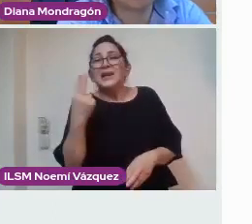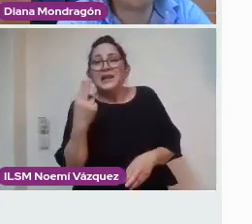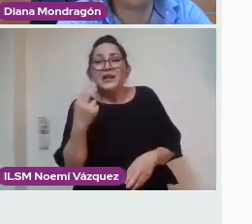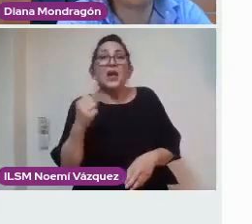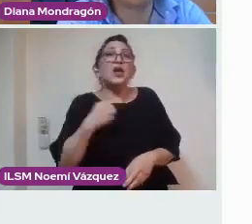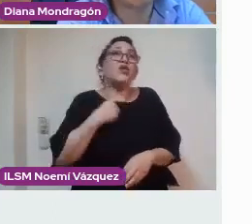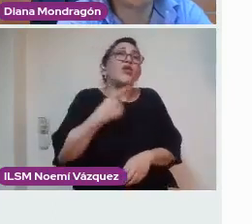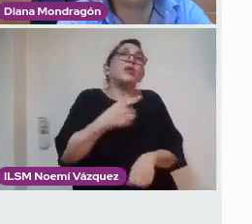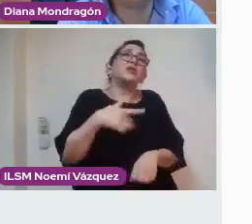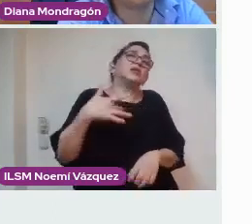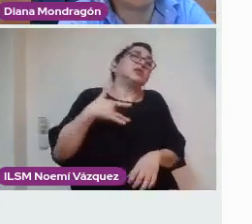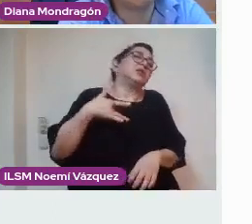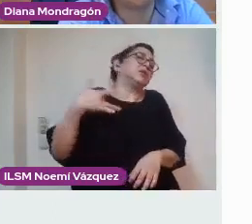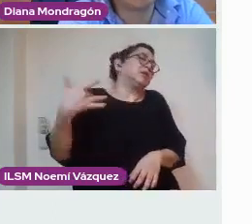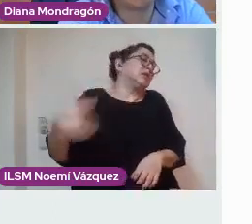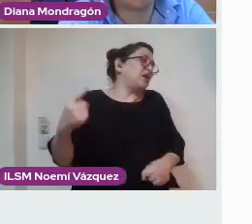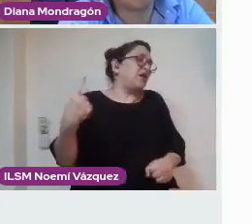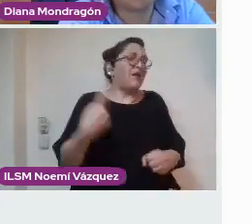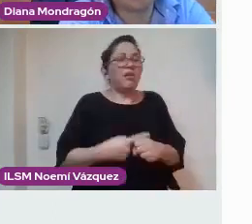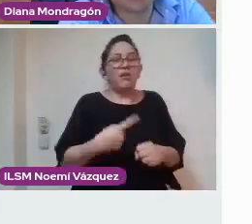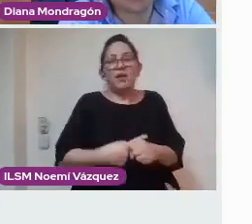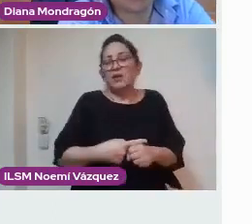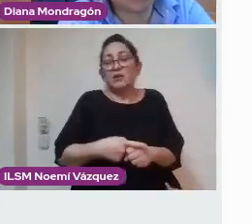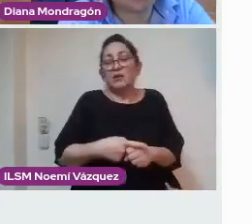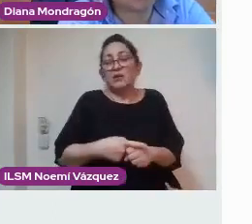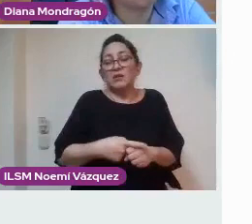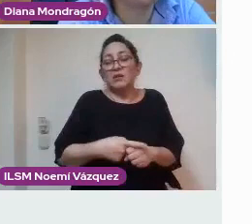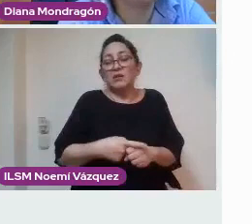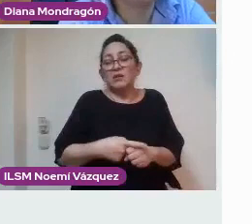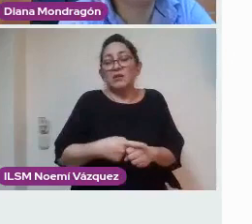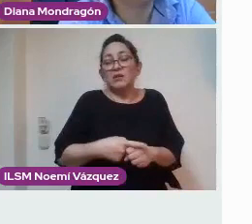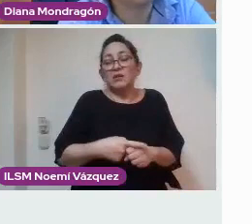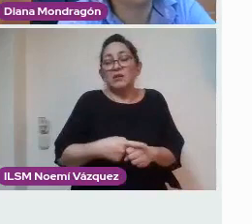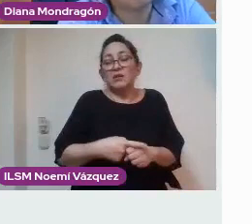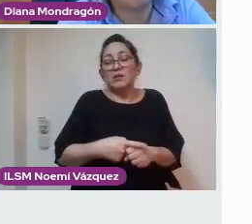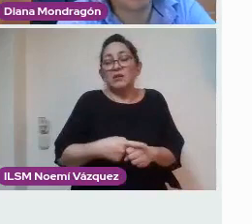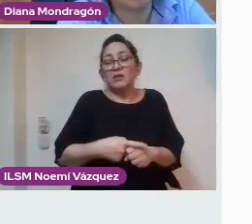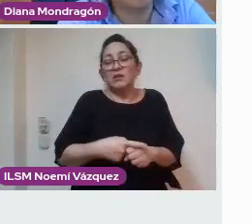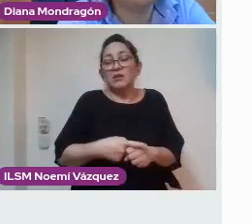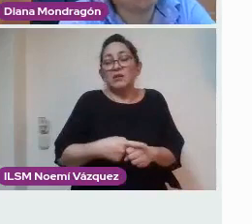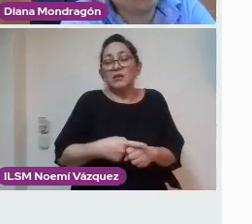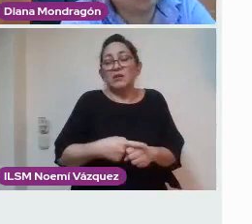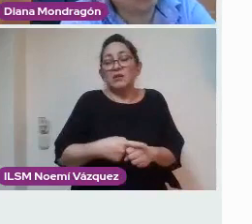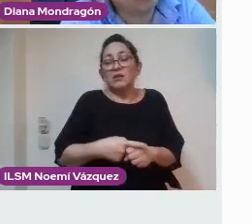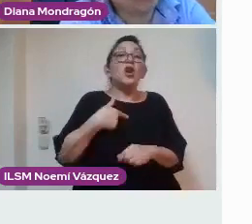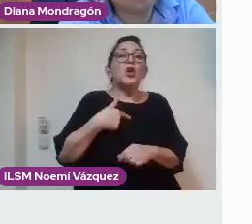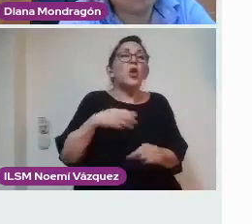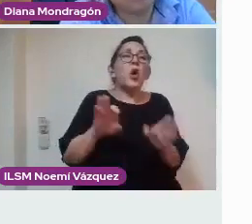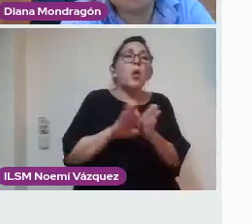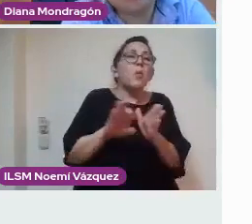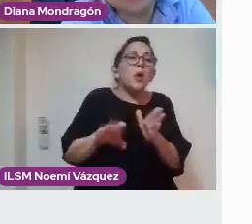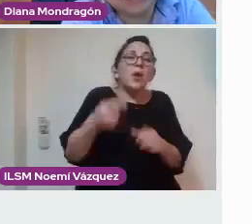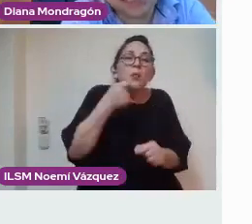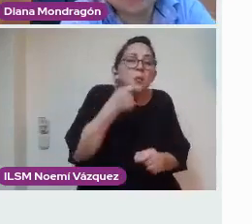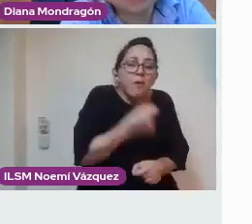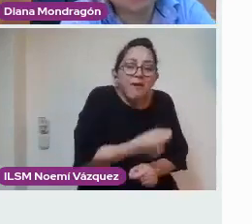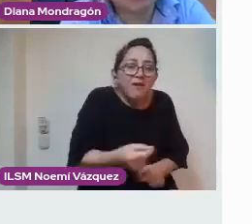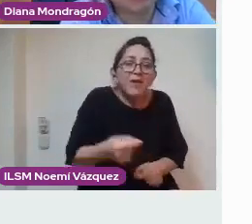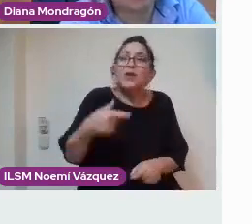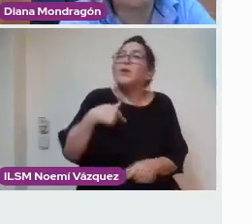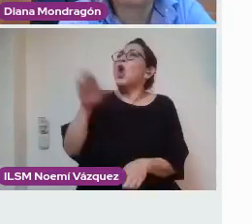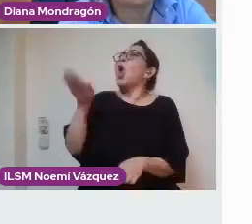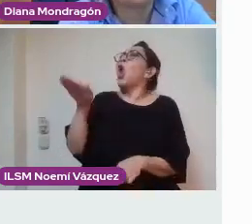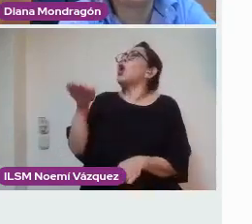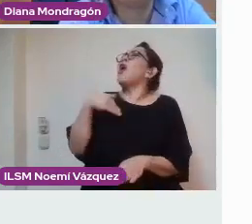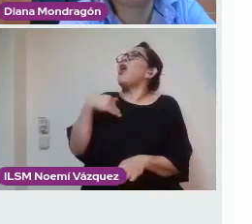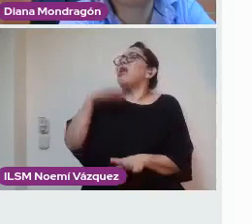¿no? O sea, no sé, me imagino a niños de kinder diciendo, tengo fiebre, ¿no? Está muy difícil, pero pues sí dirán, me siento